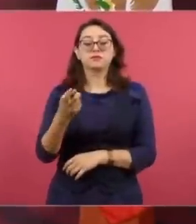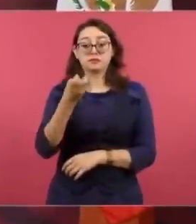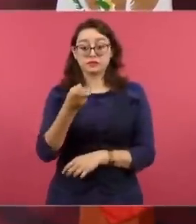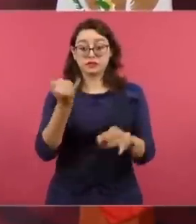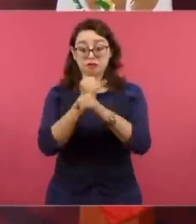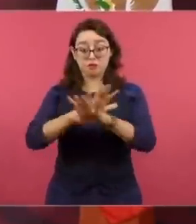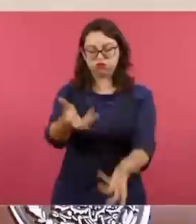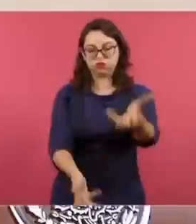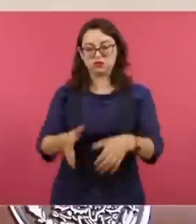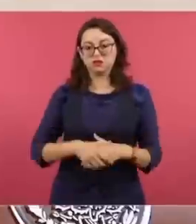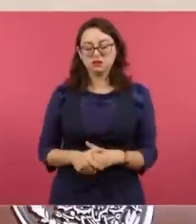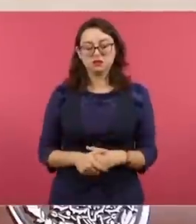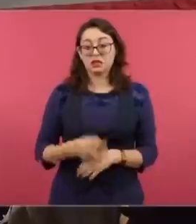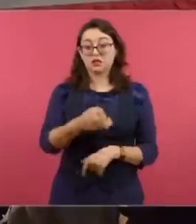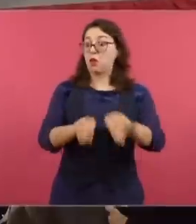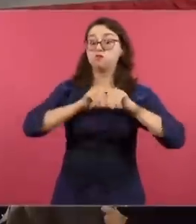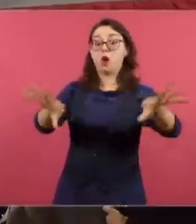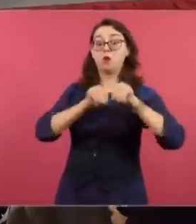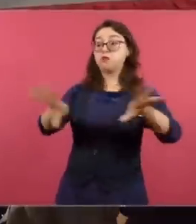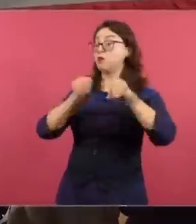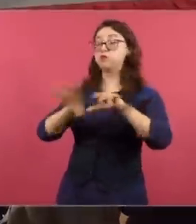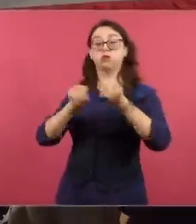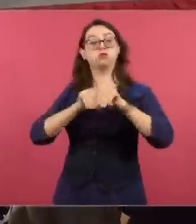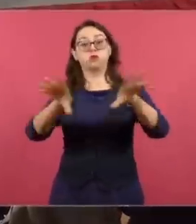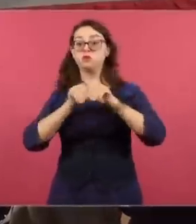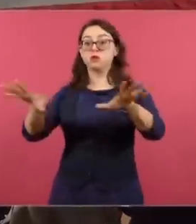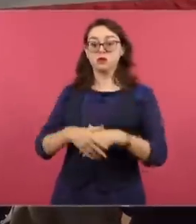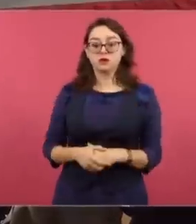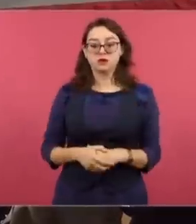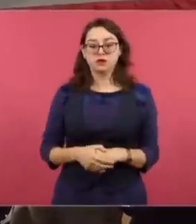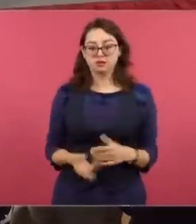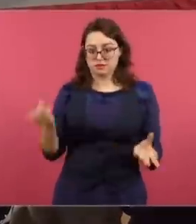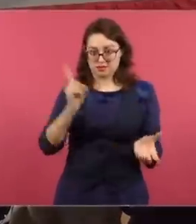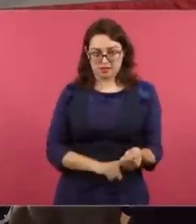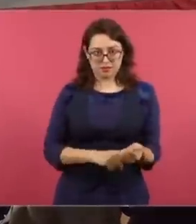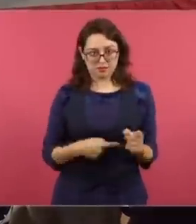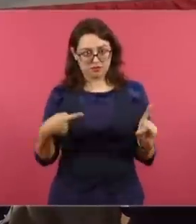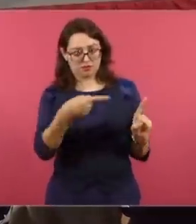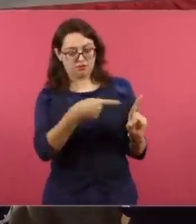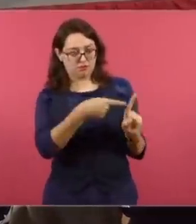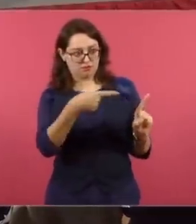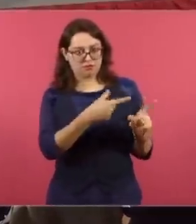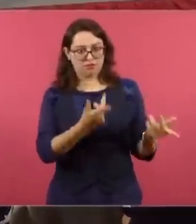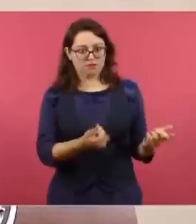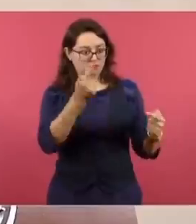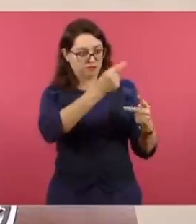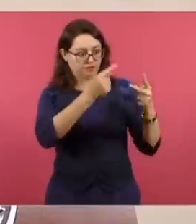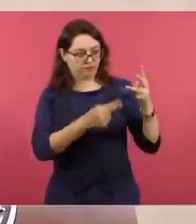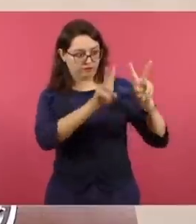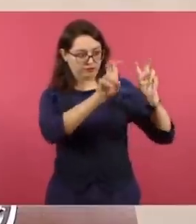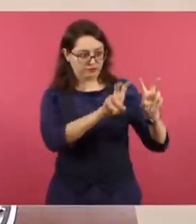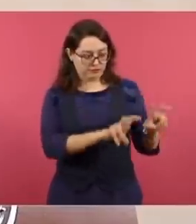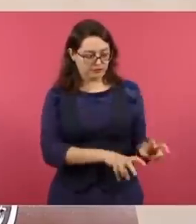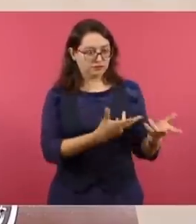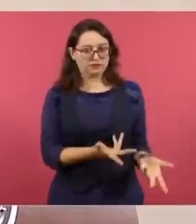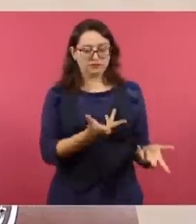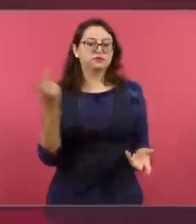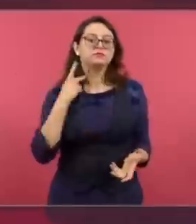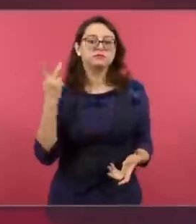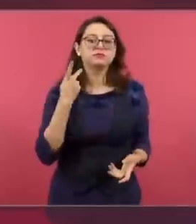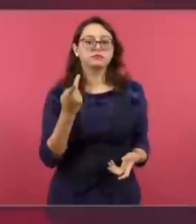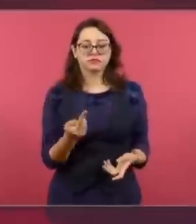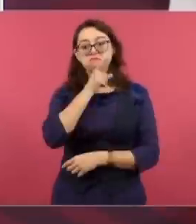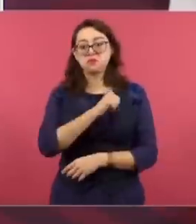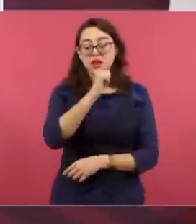no sale no lo saca Milenio ni mucho menos reforma ni Televisa ni Azteca ni imagen